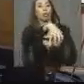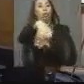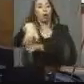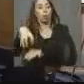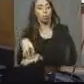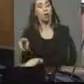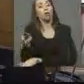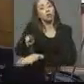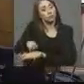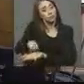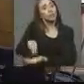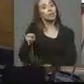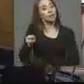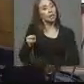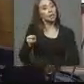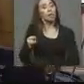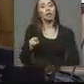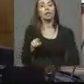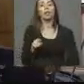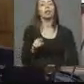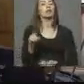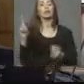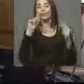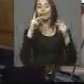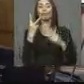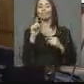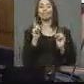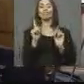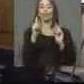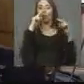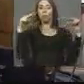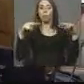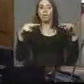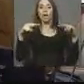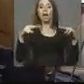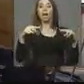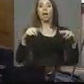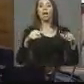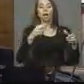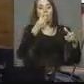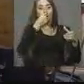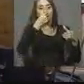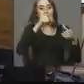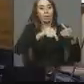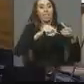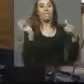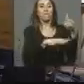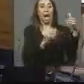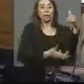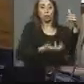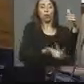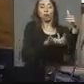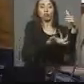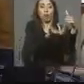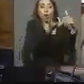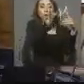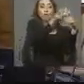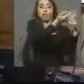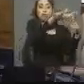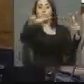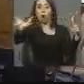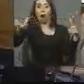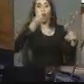eso es cierto. No hay una mirada, ¿no es cierto?, de lo que implica la contaminación para la salud de las personas. Y gracias, Hernández, por